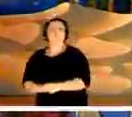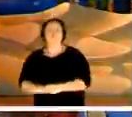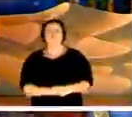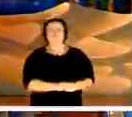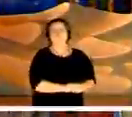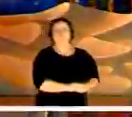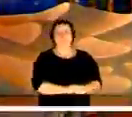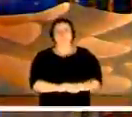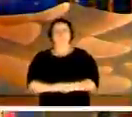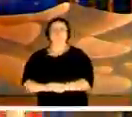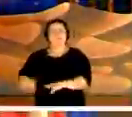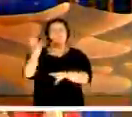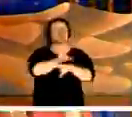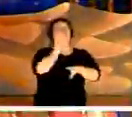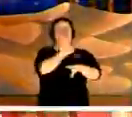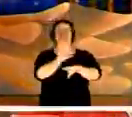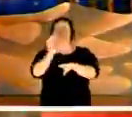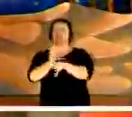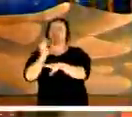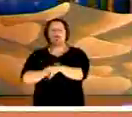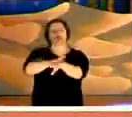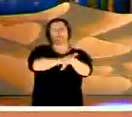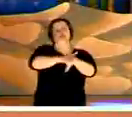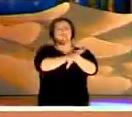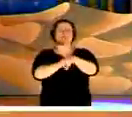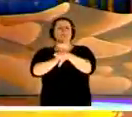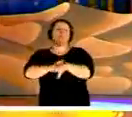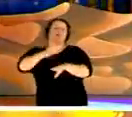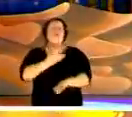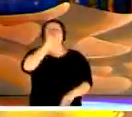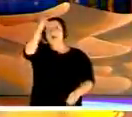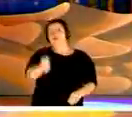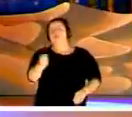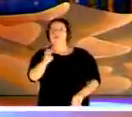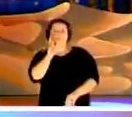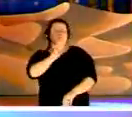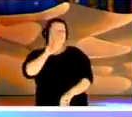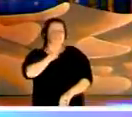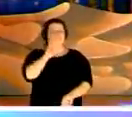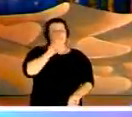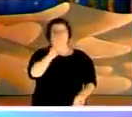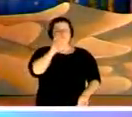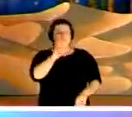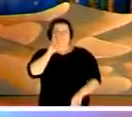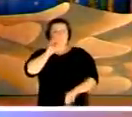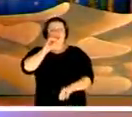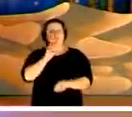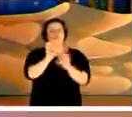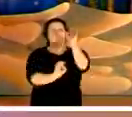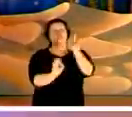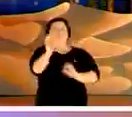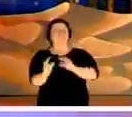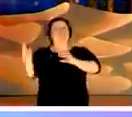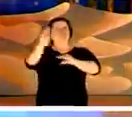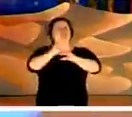Cuando veo a concejales, a ministros y alcaldes recibiendo comisiones,